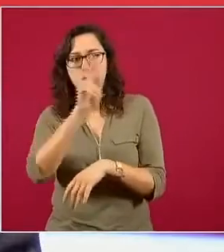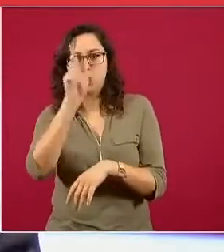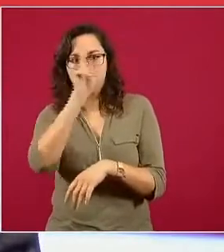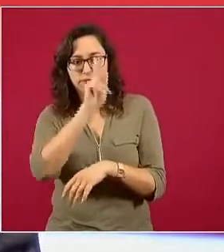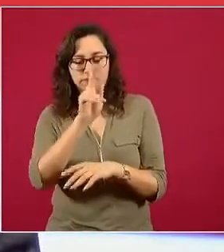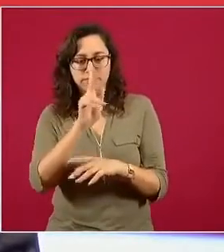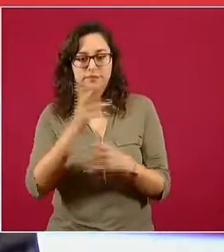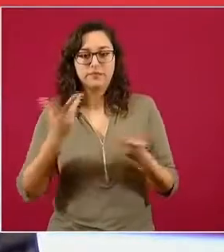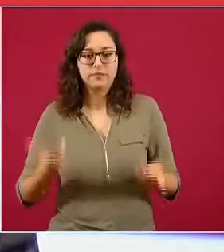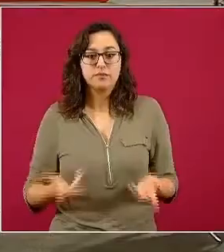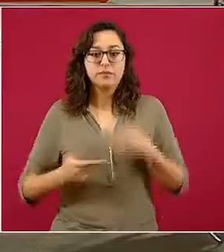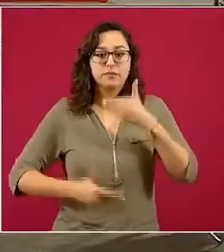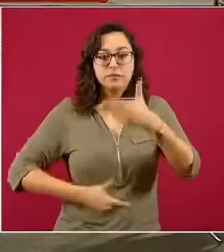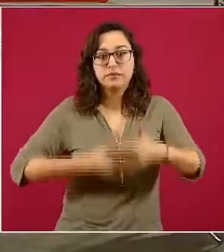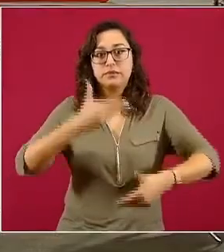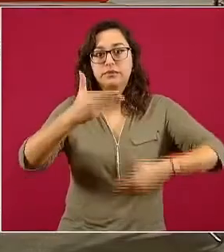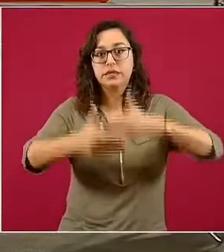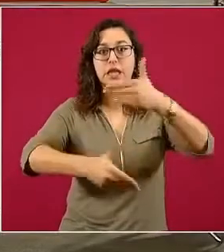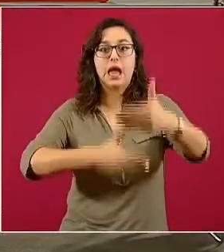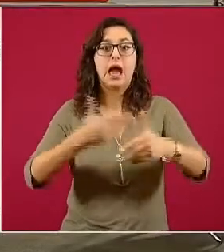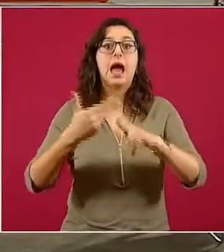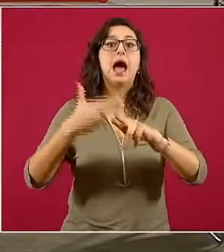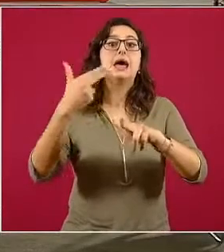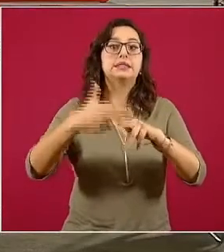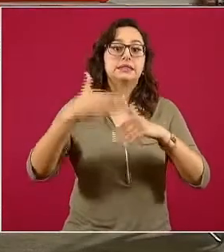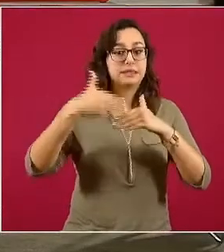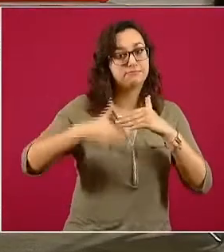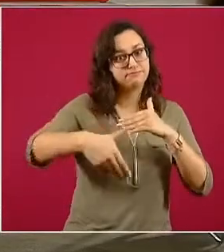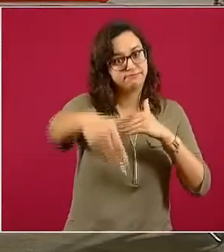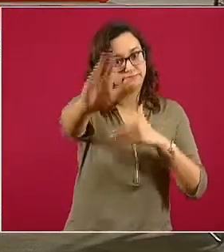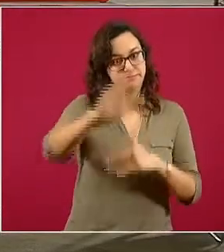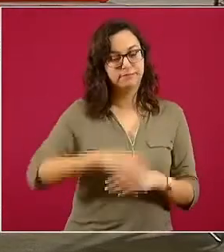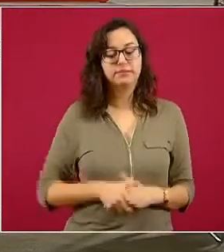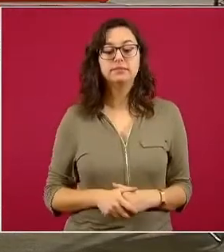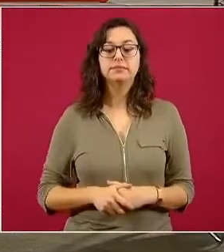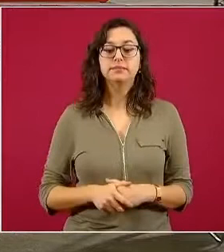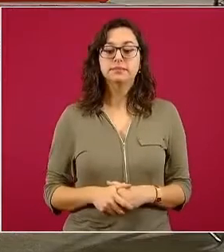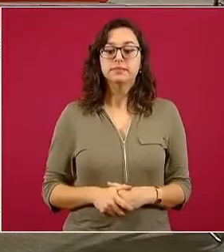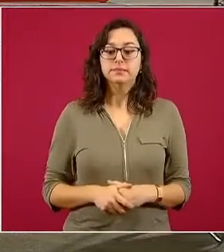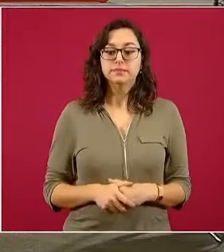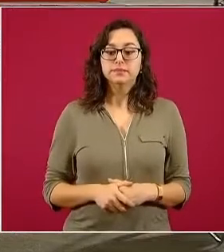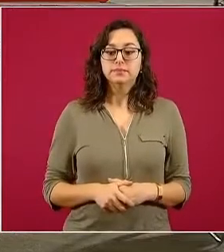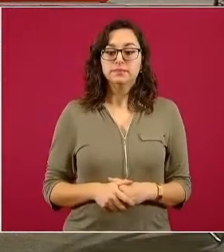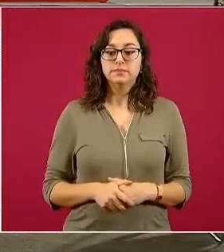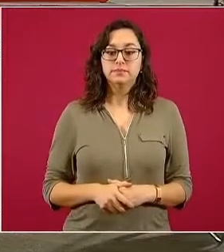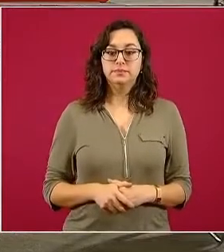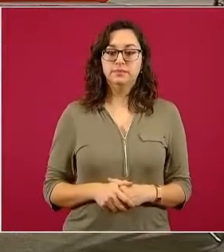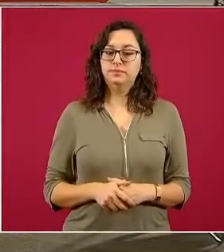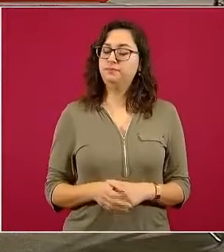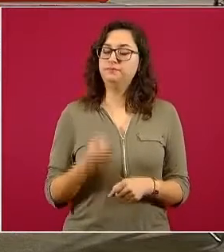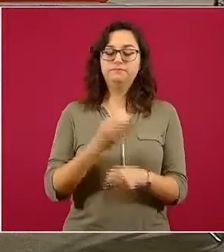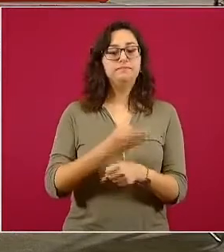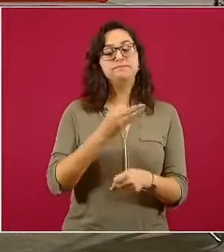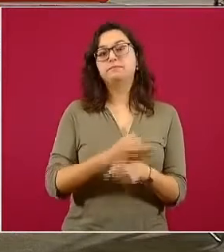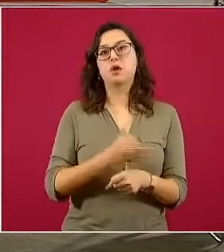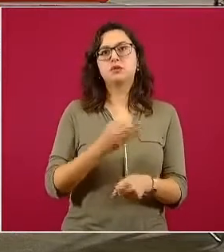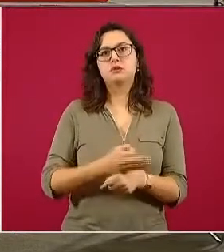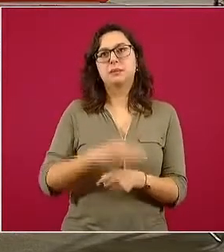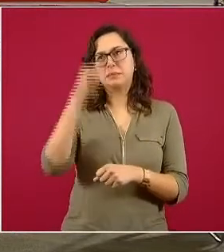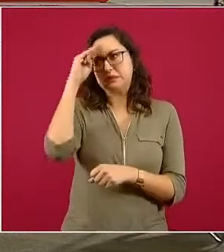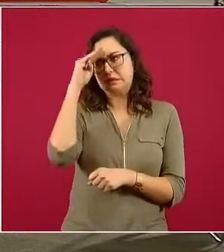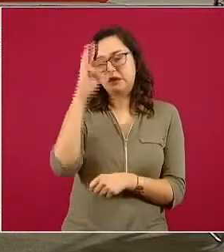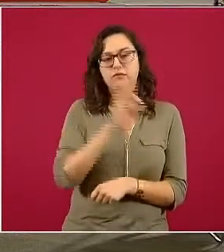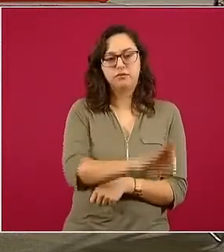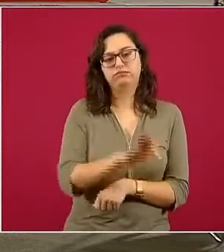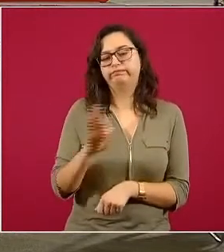empecemos a ver la aurora finalmente ya. Sería aventurado predecirlo en términos de fechas,